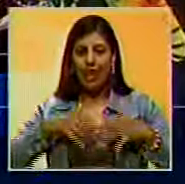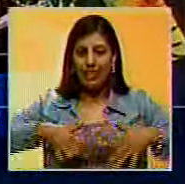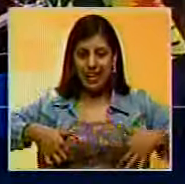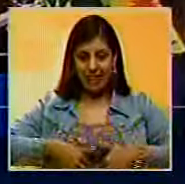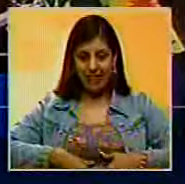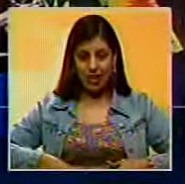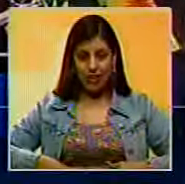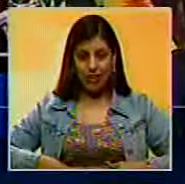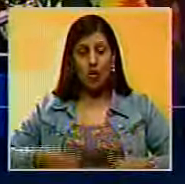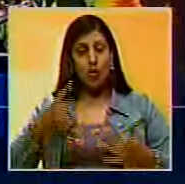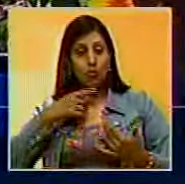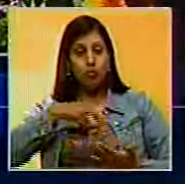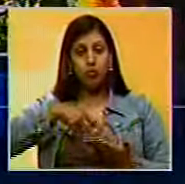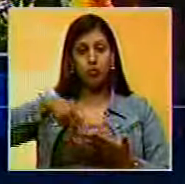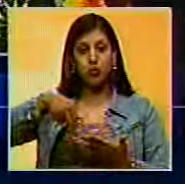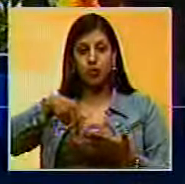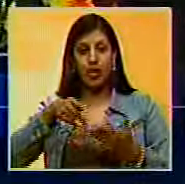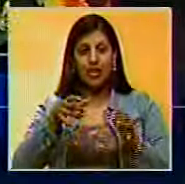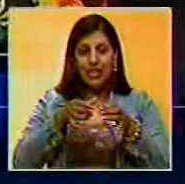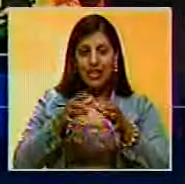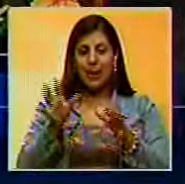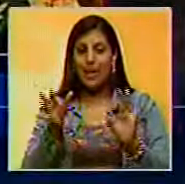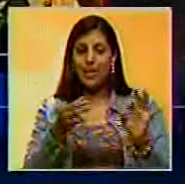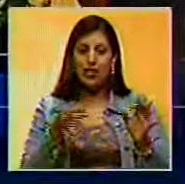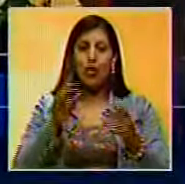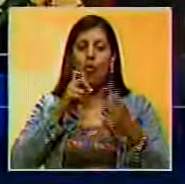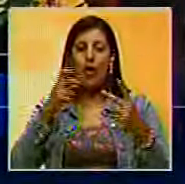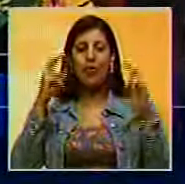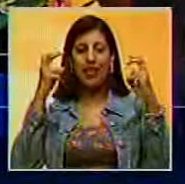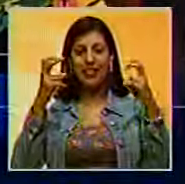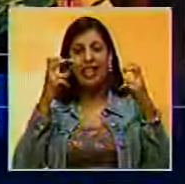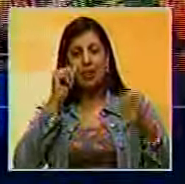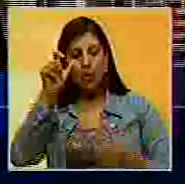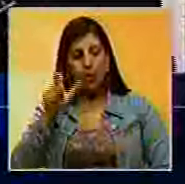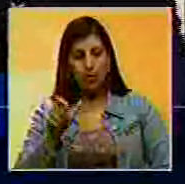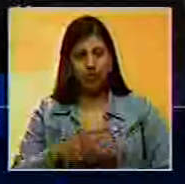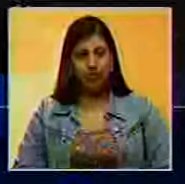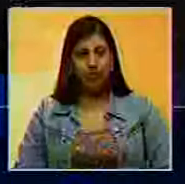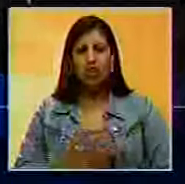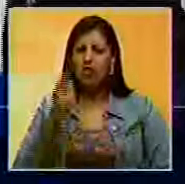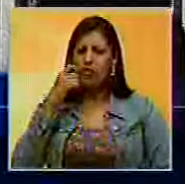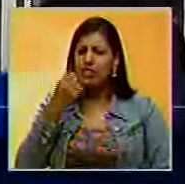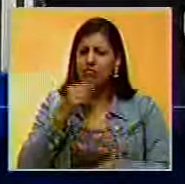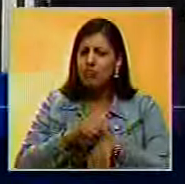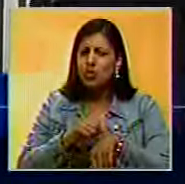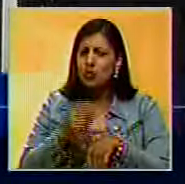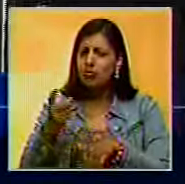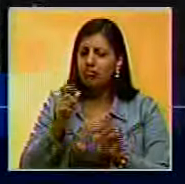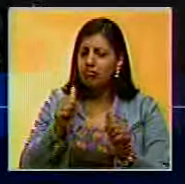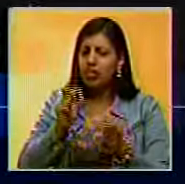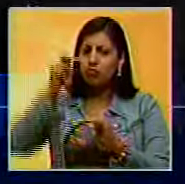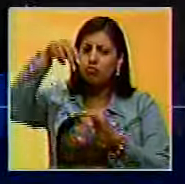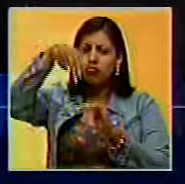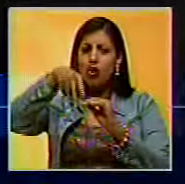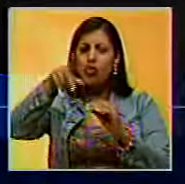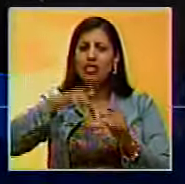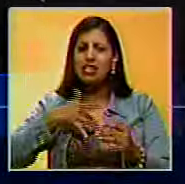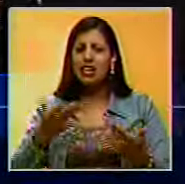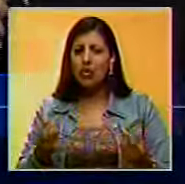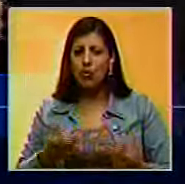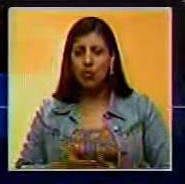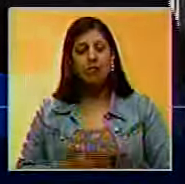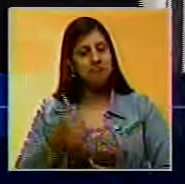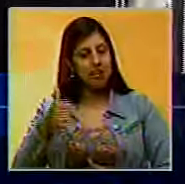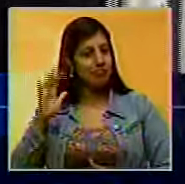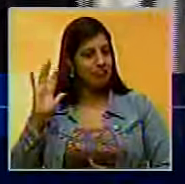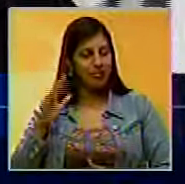traje de baño, moviendo la cinturita como se titula el nuevo tema de Gustavo Elís. Gustavo, faltan solo minutos para subirte a escenario. ¿Cómo están esos ánimos?